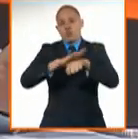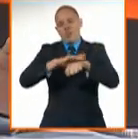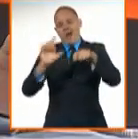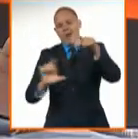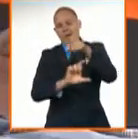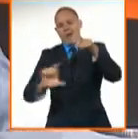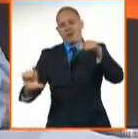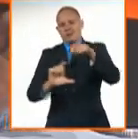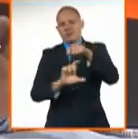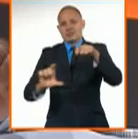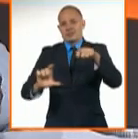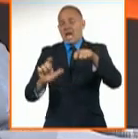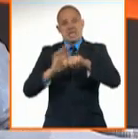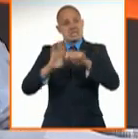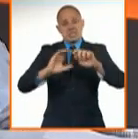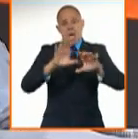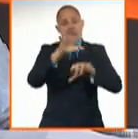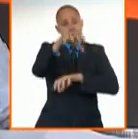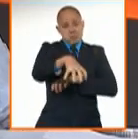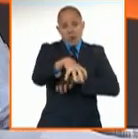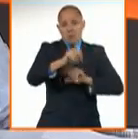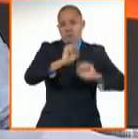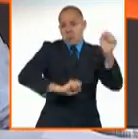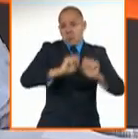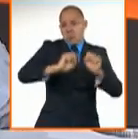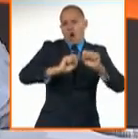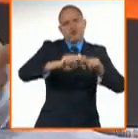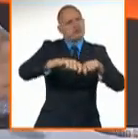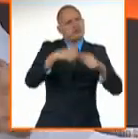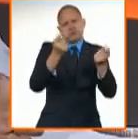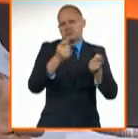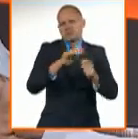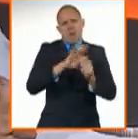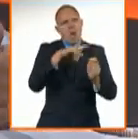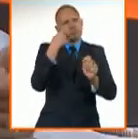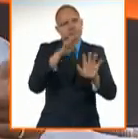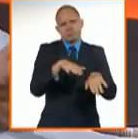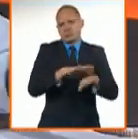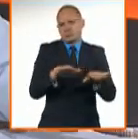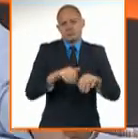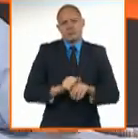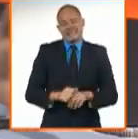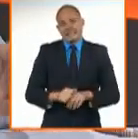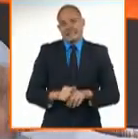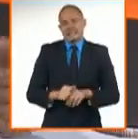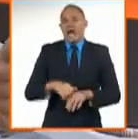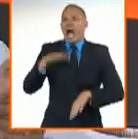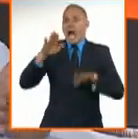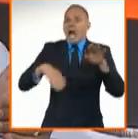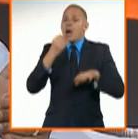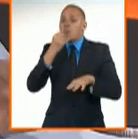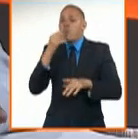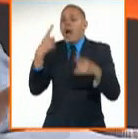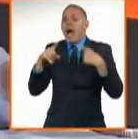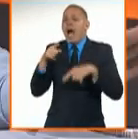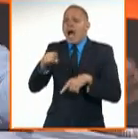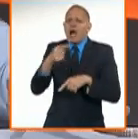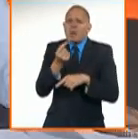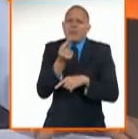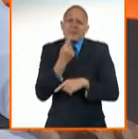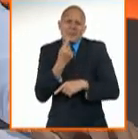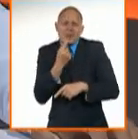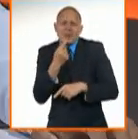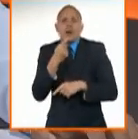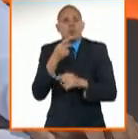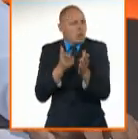inesperadamente porque hay un momento en los cuales se puede convivir con un concierto o daño entre la cadera pero hay cosas